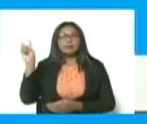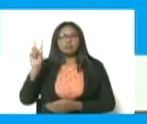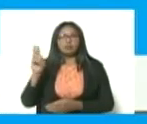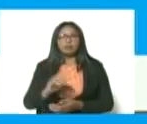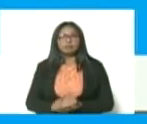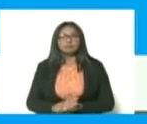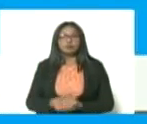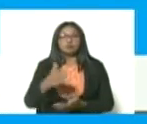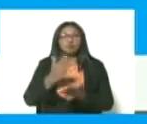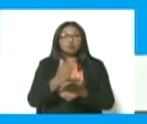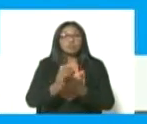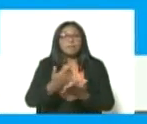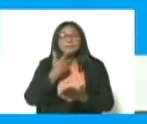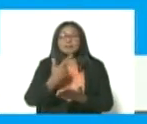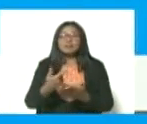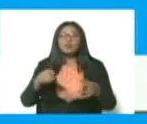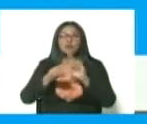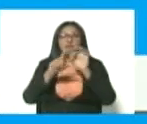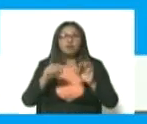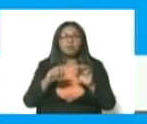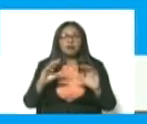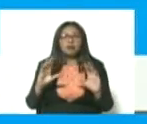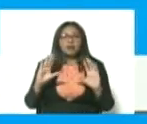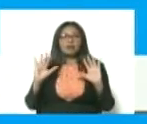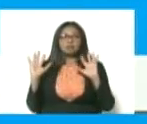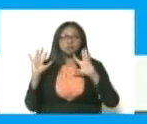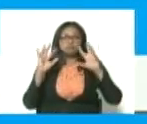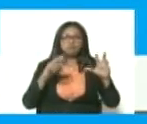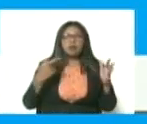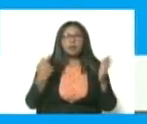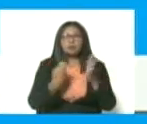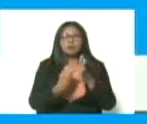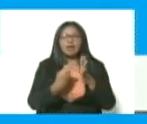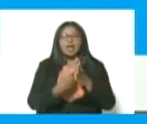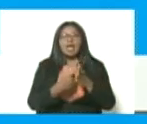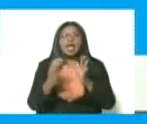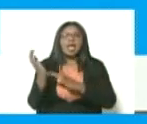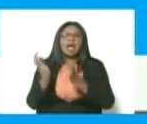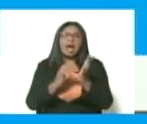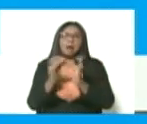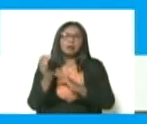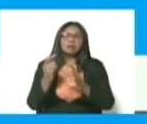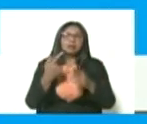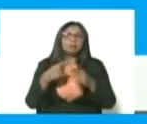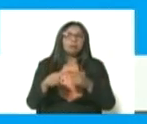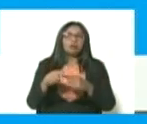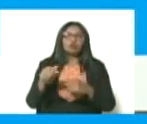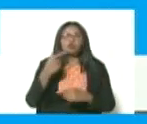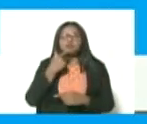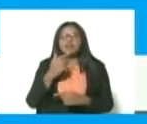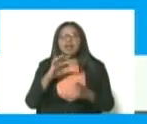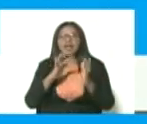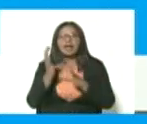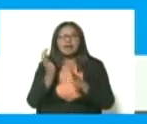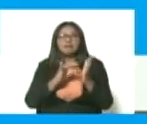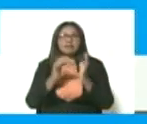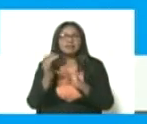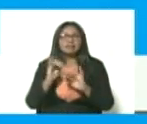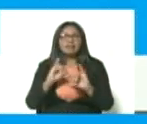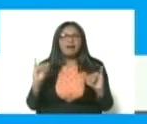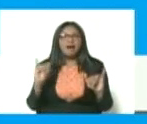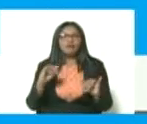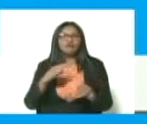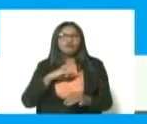dije que la vacunación masiva venía en abril, haciendo estos cálculos, y creo que más o menos en abril ya estaremos en una